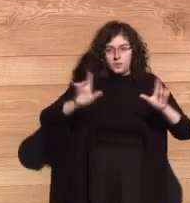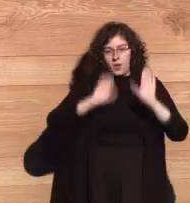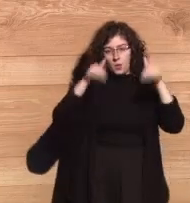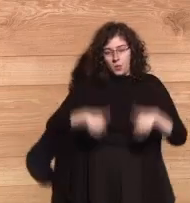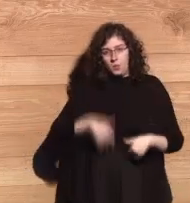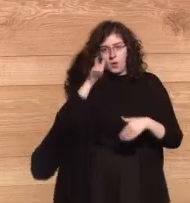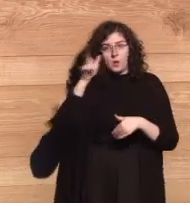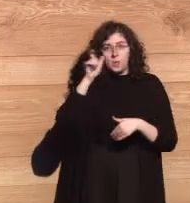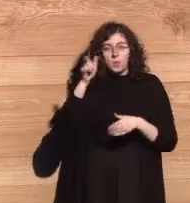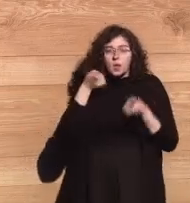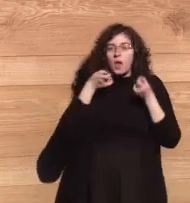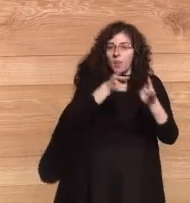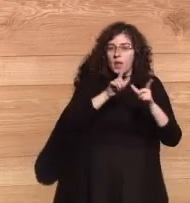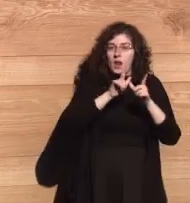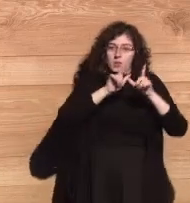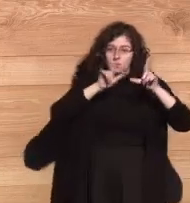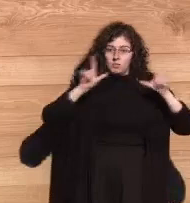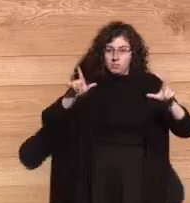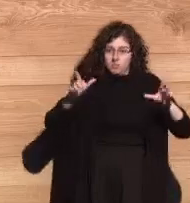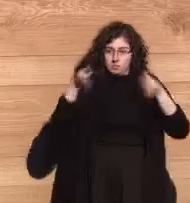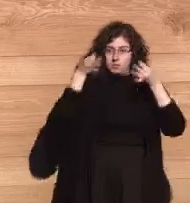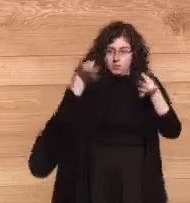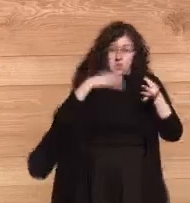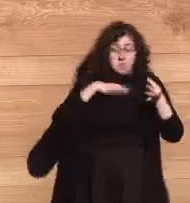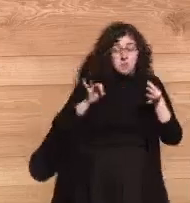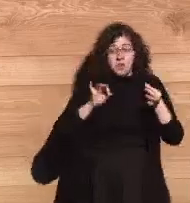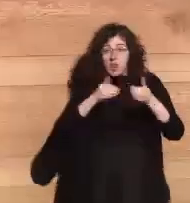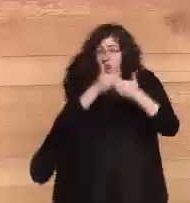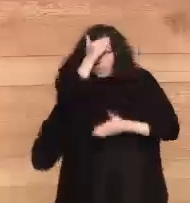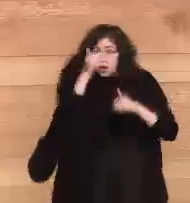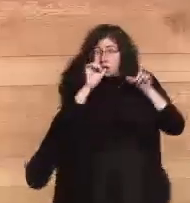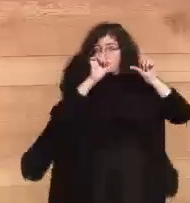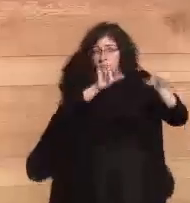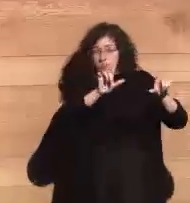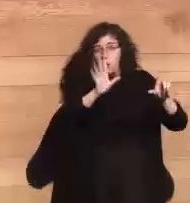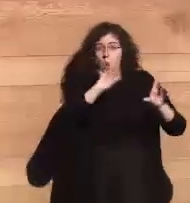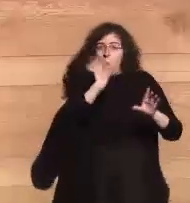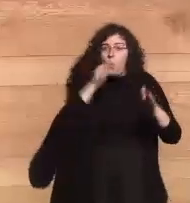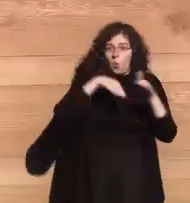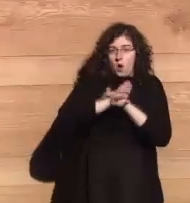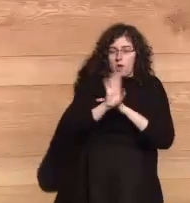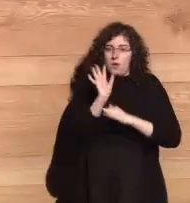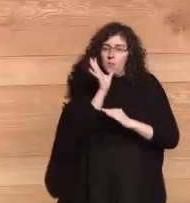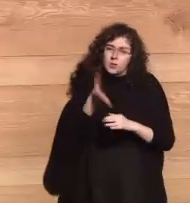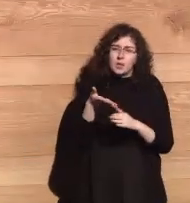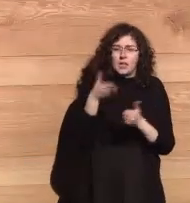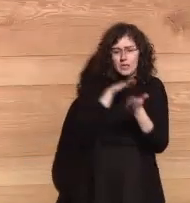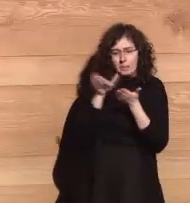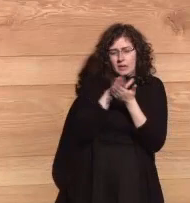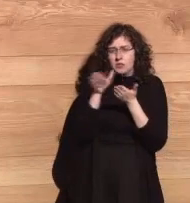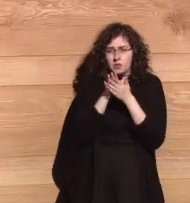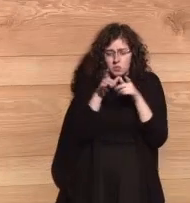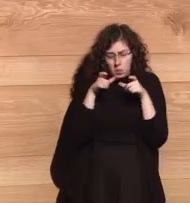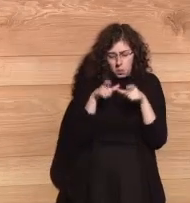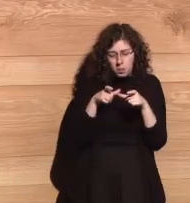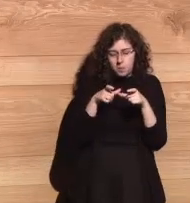pueblo para darles las impresiones más grandes, para que los pudiera tener, no sé, poner en la pared o guardar, pero no solo, porque las impresiones de la impresora eran muy chiquitas,